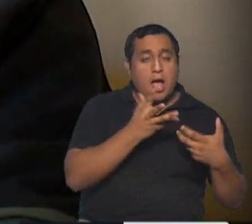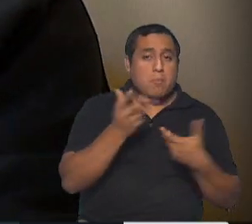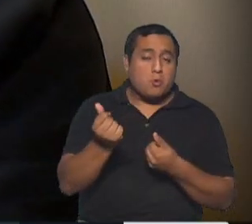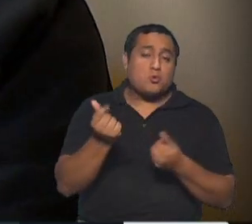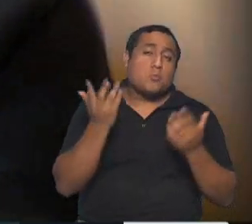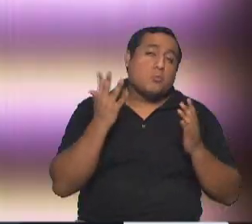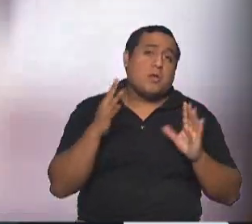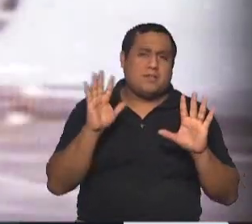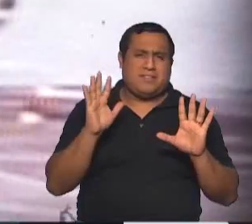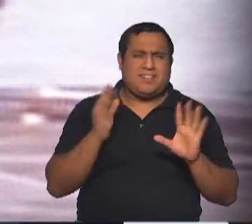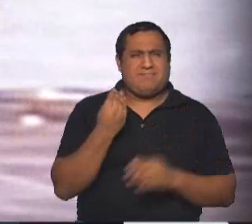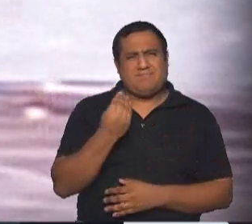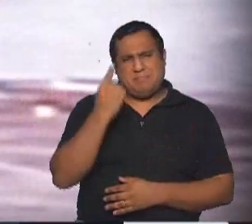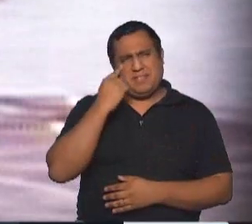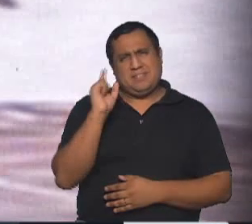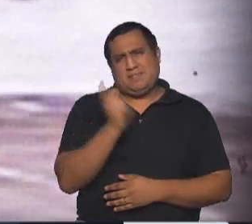Otro disparate.